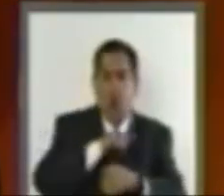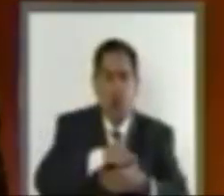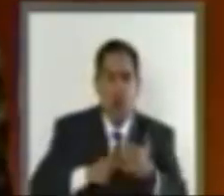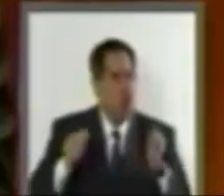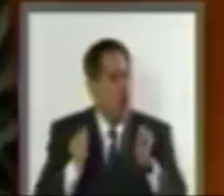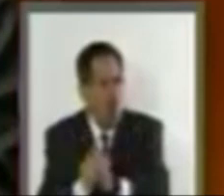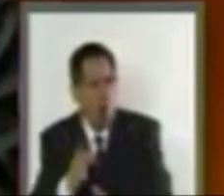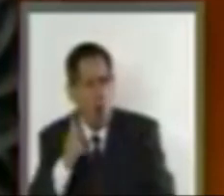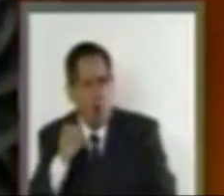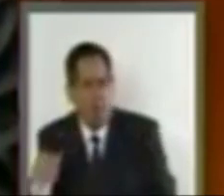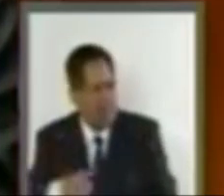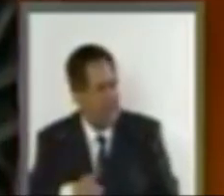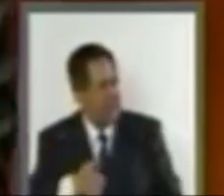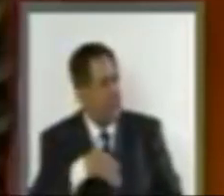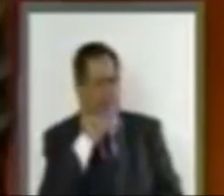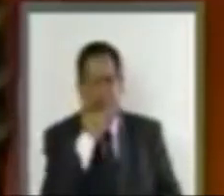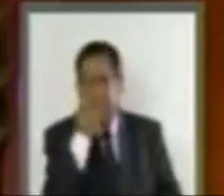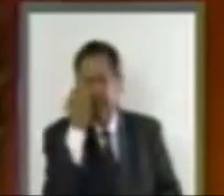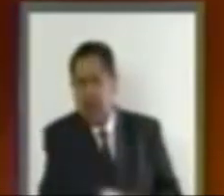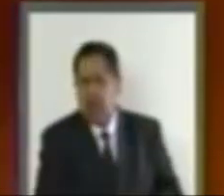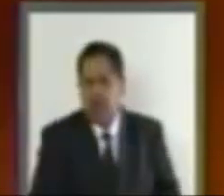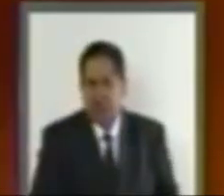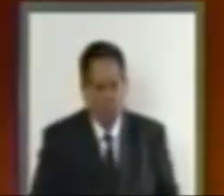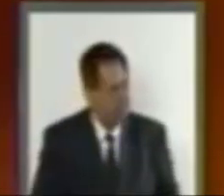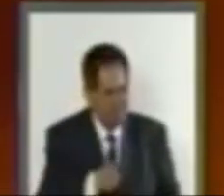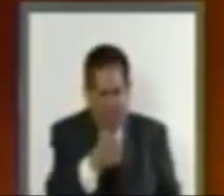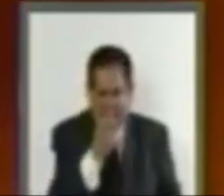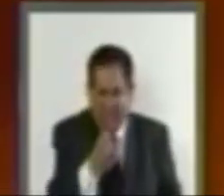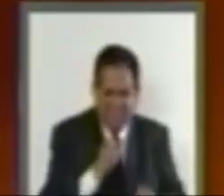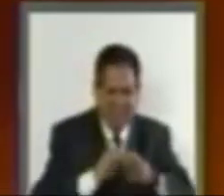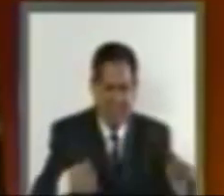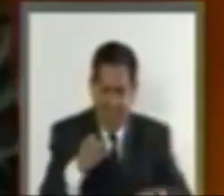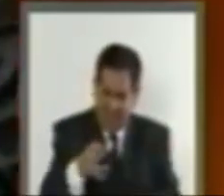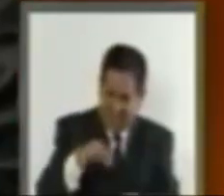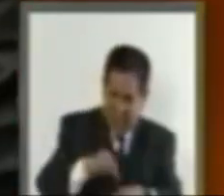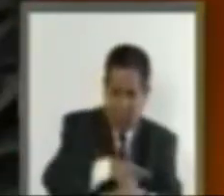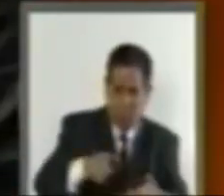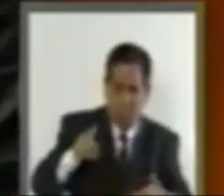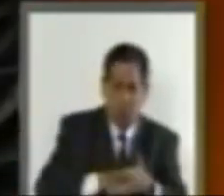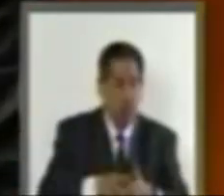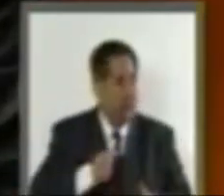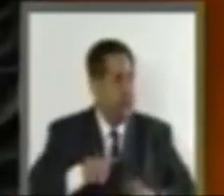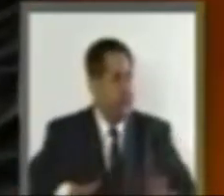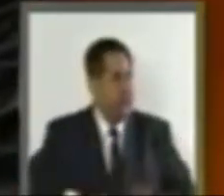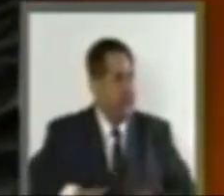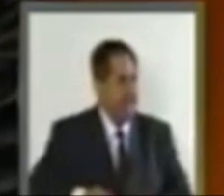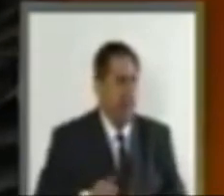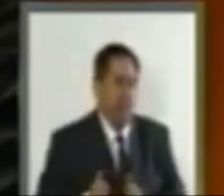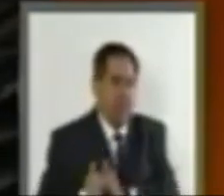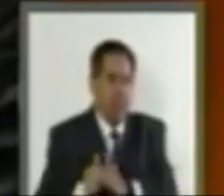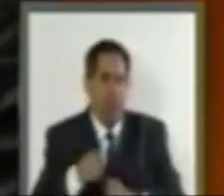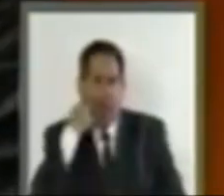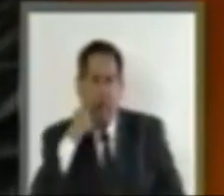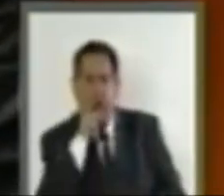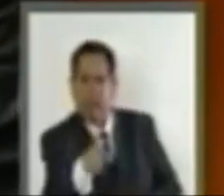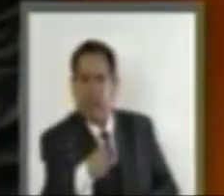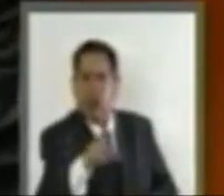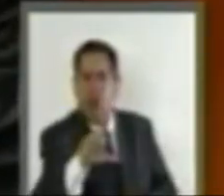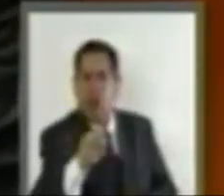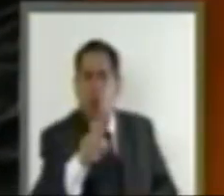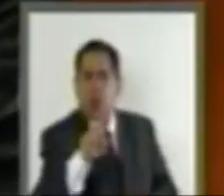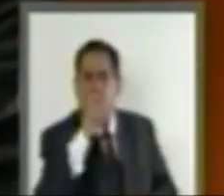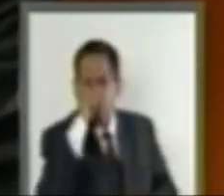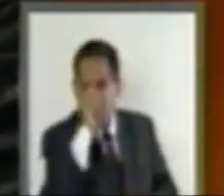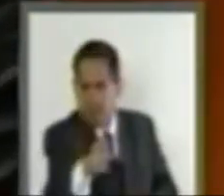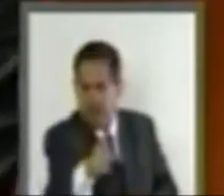todos lados en este sentido. De repente surge el tema como si estuviéramos a punto de ratificar o no